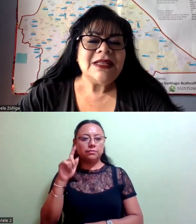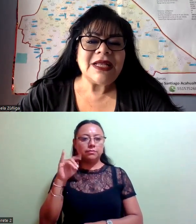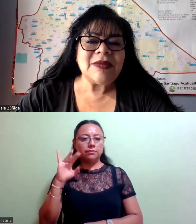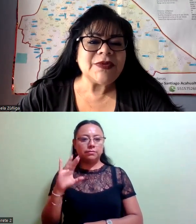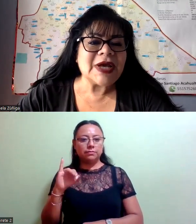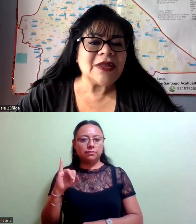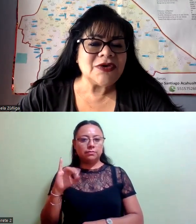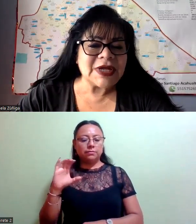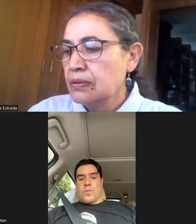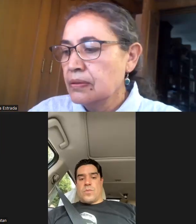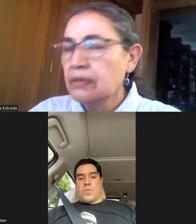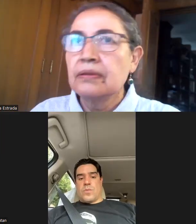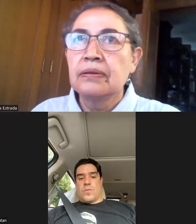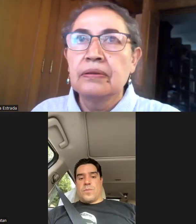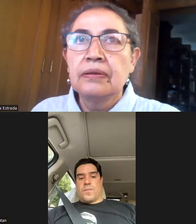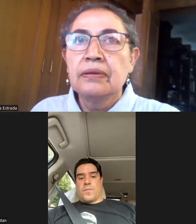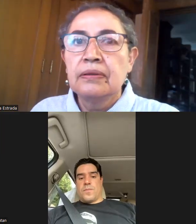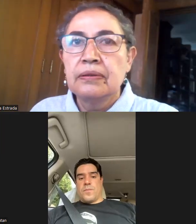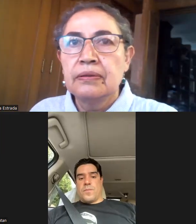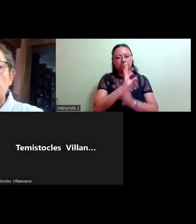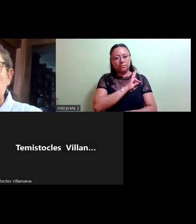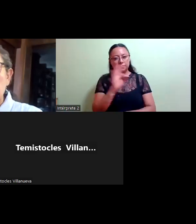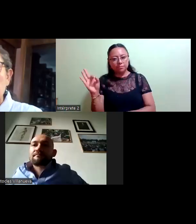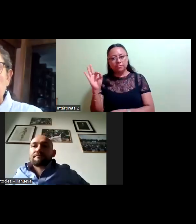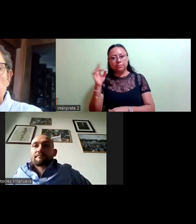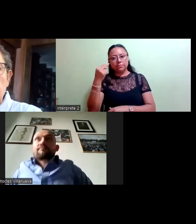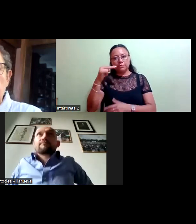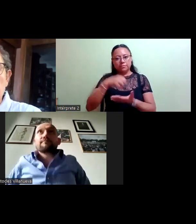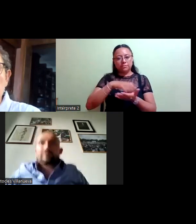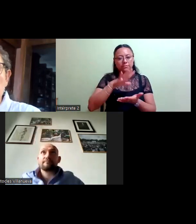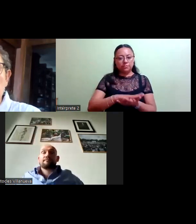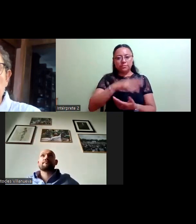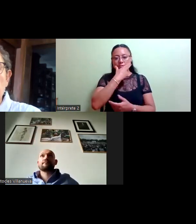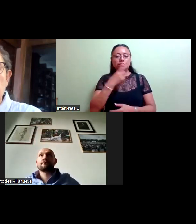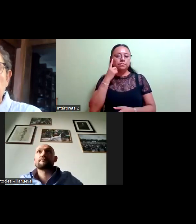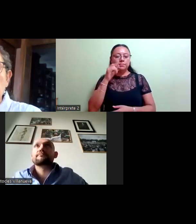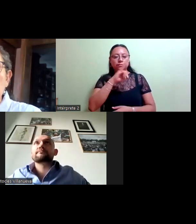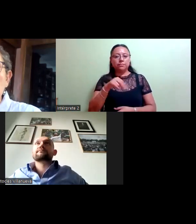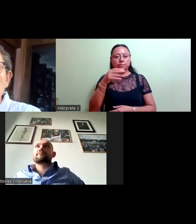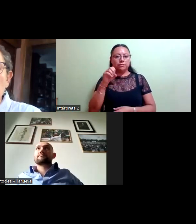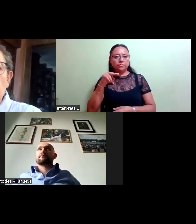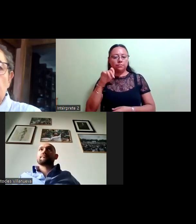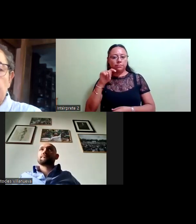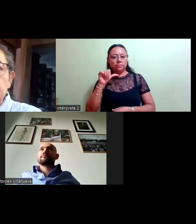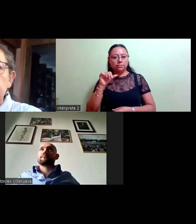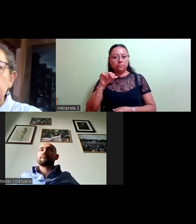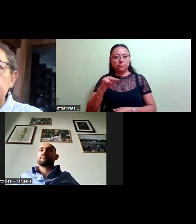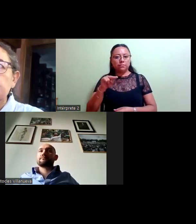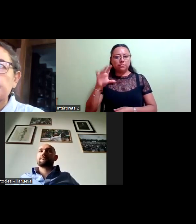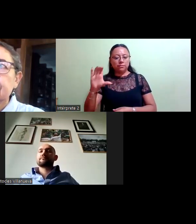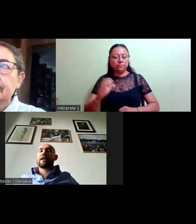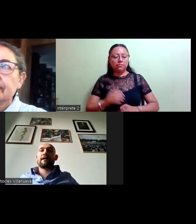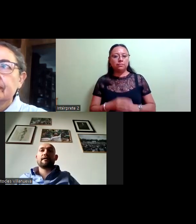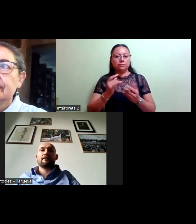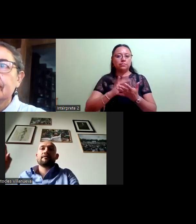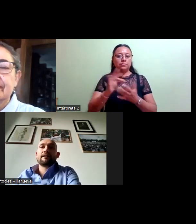asistencia del diputado Jonathan Colmenares, por favor. Diputado, bienvenido, muy buenas tardes. Muchas gracias, saludos a todos. Una disculpa